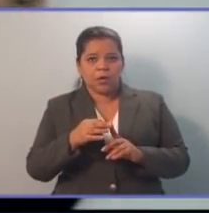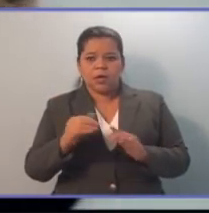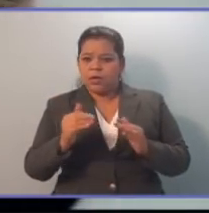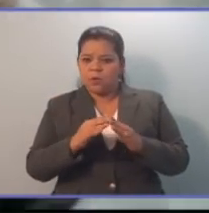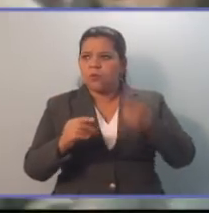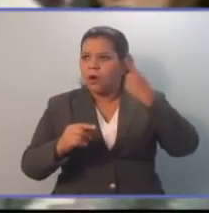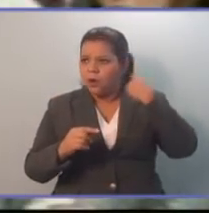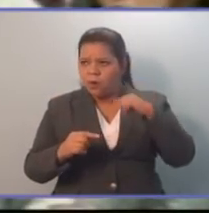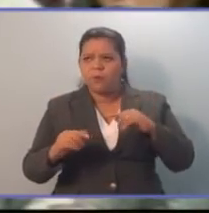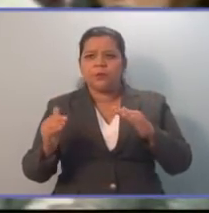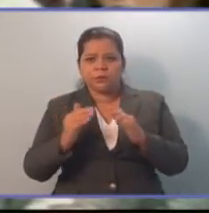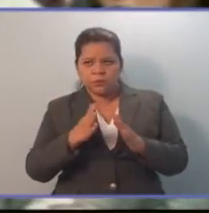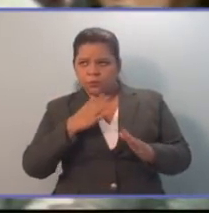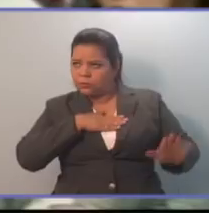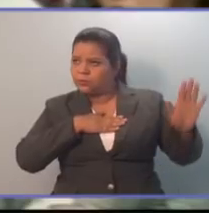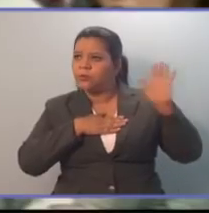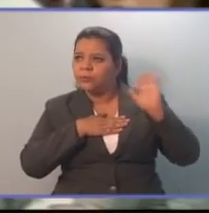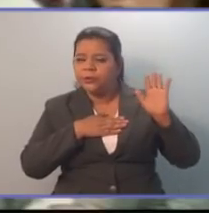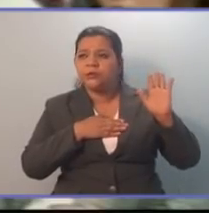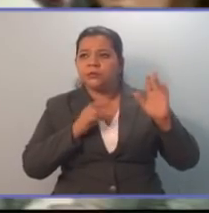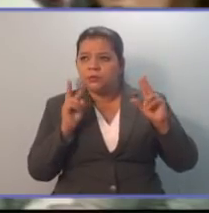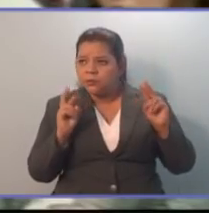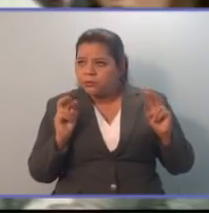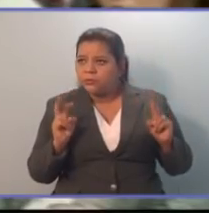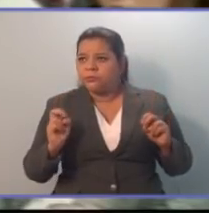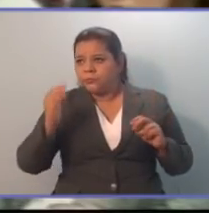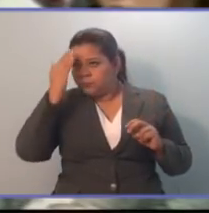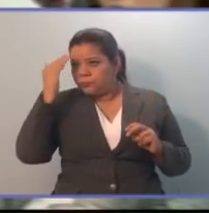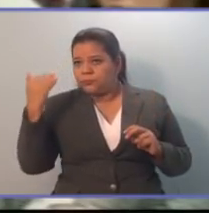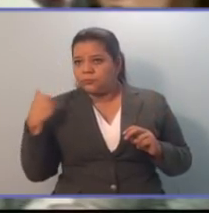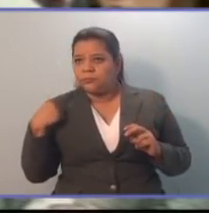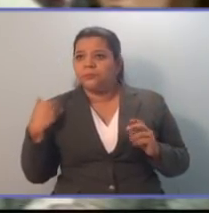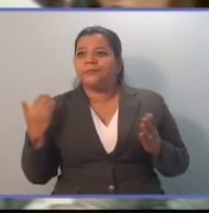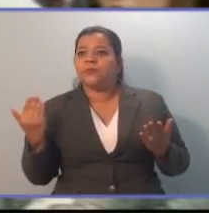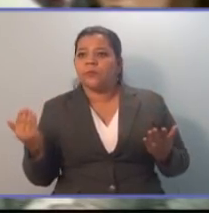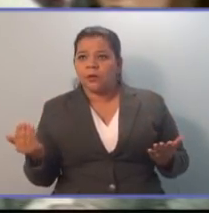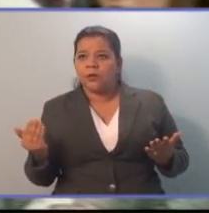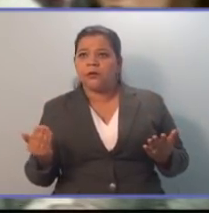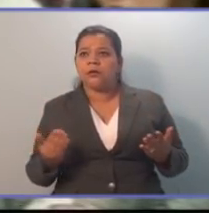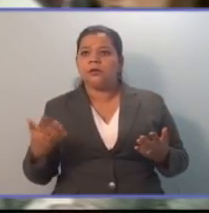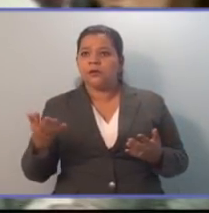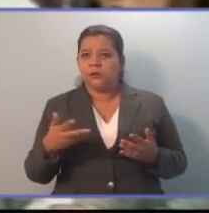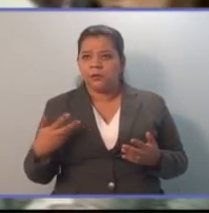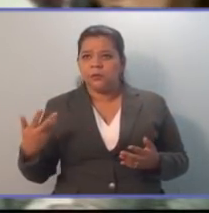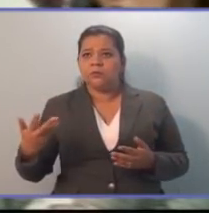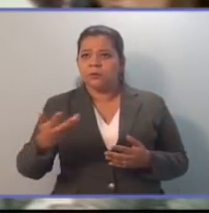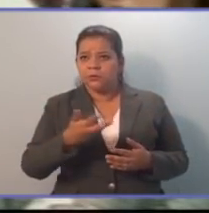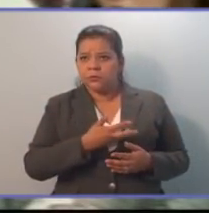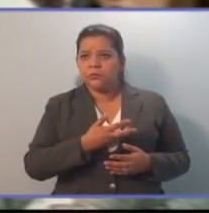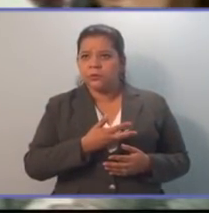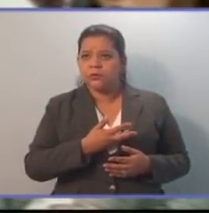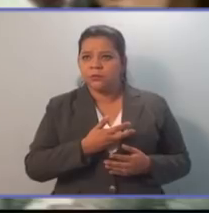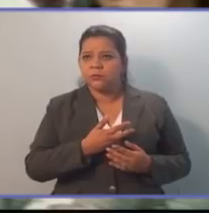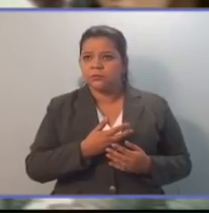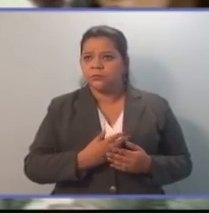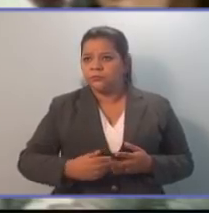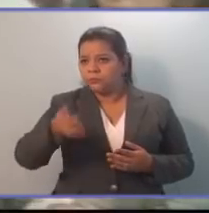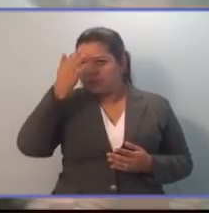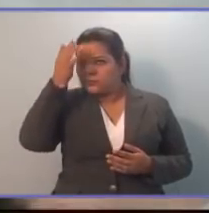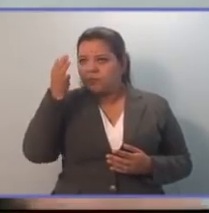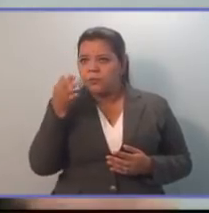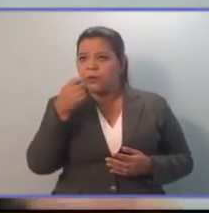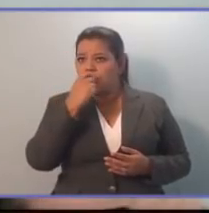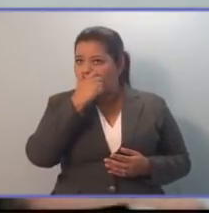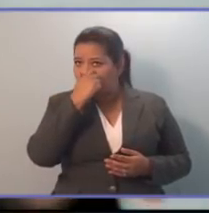también ustedes comprometidos con el tema de mujeres, es porque éramos creíbles. Yo considero que si